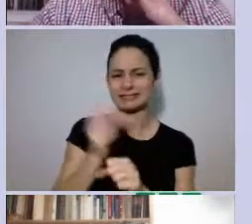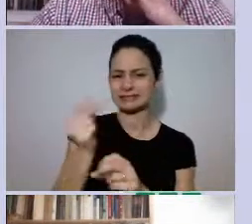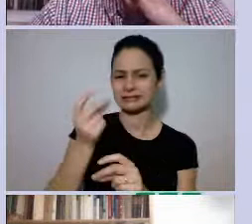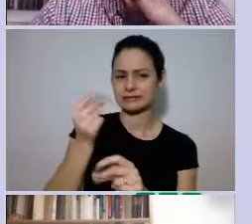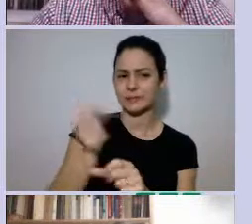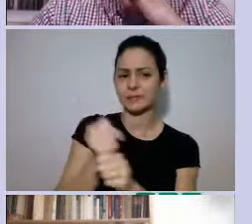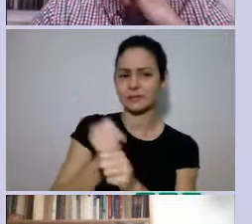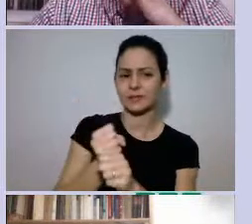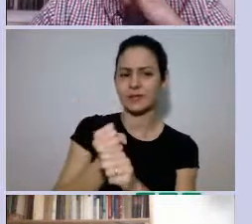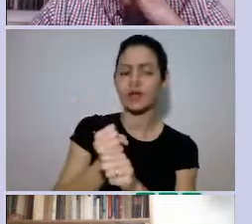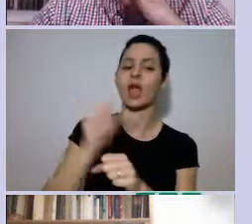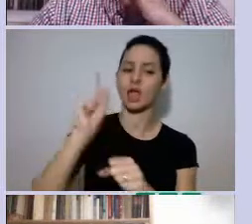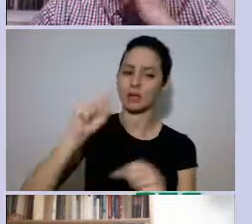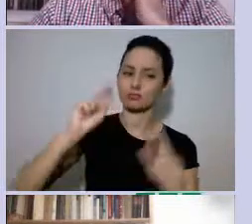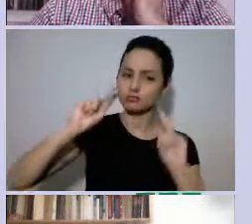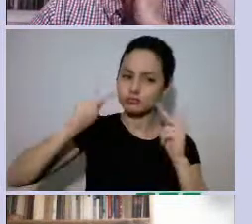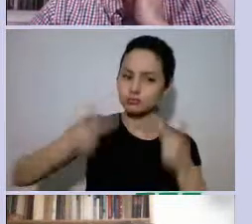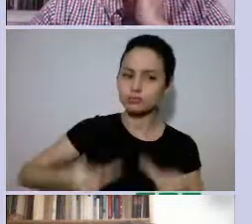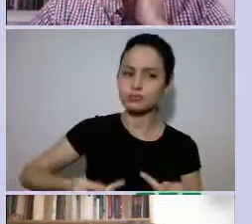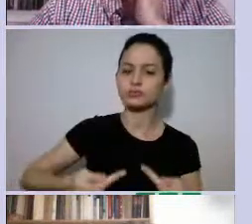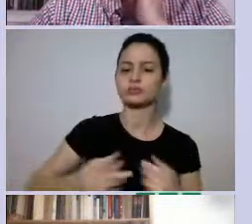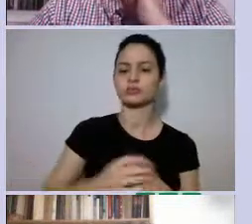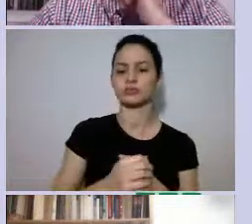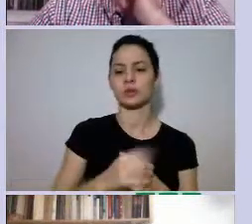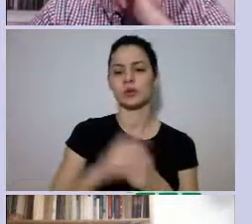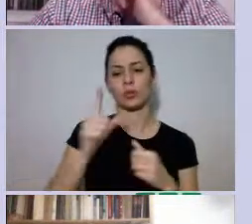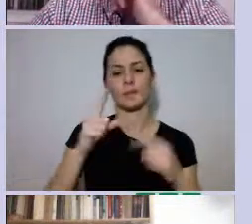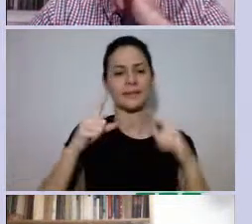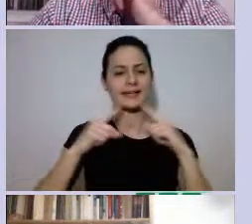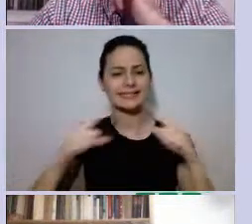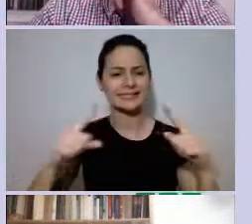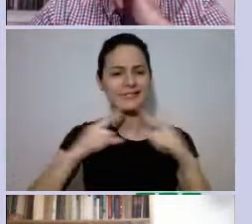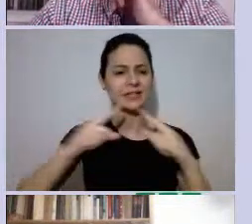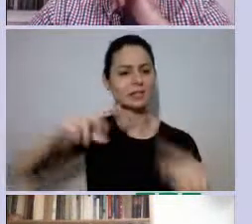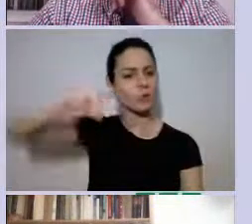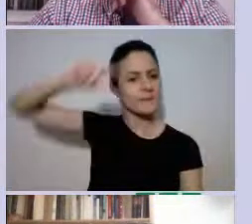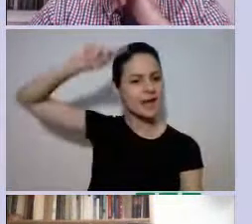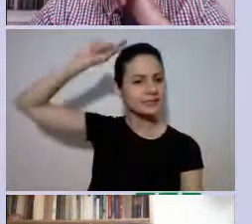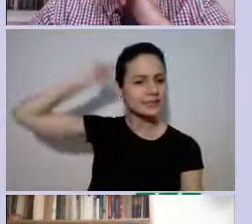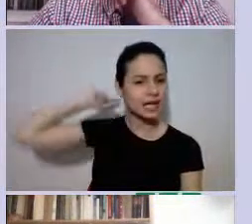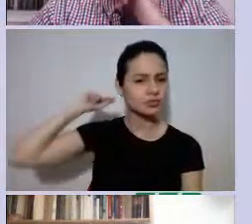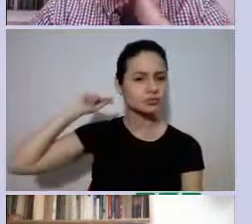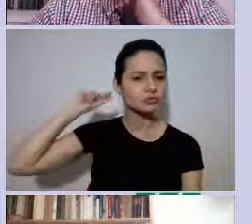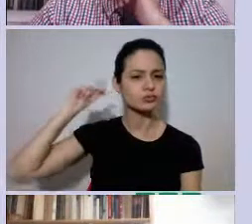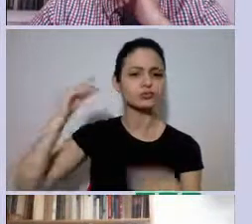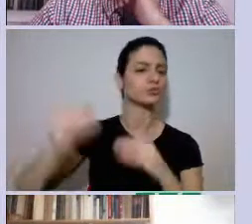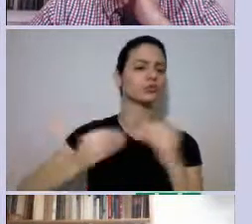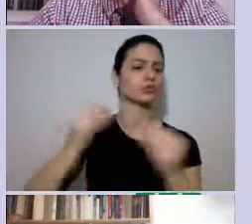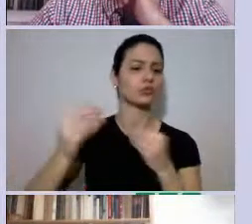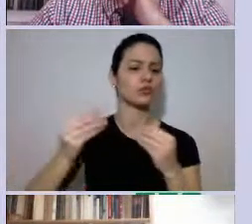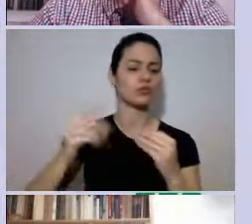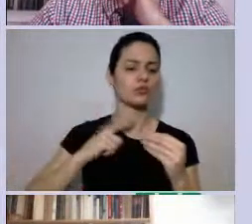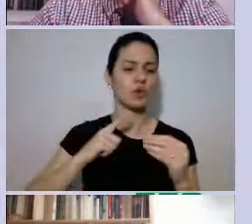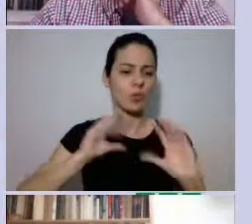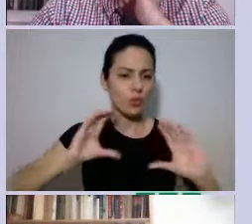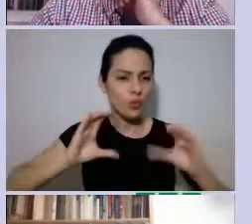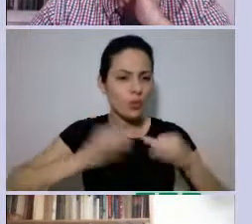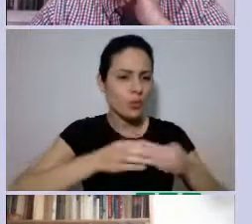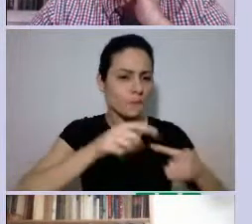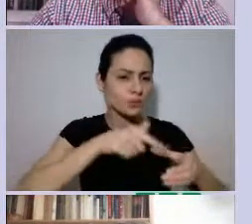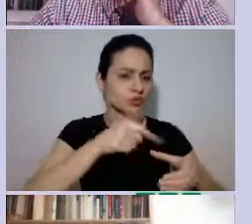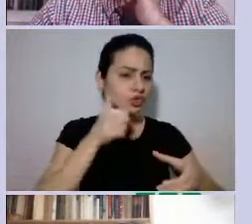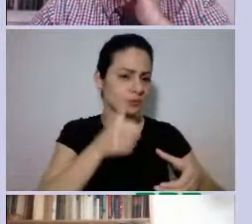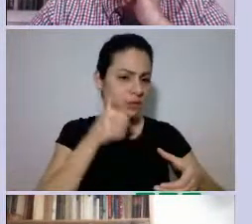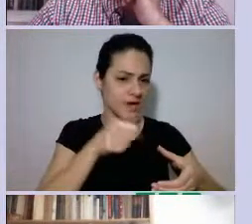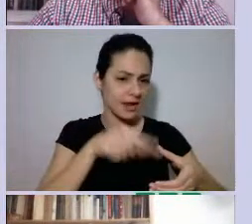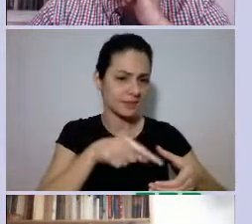Hay el reconocimiento de la exclusión, una reivindicación del pasado. ¿Qué implica la acción desde un colectivo de mujeres? ¿Y